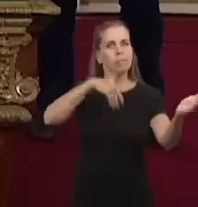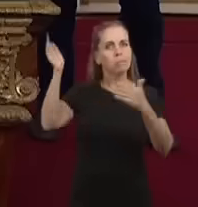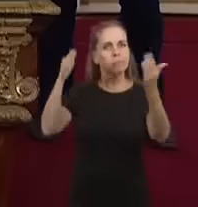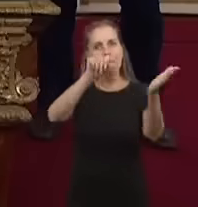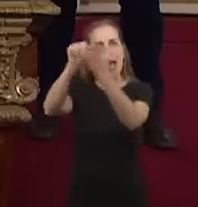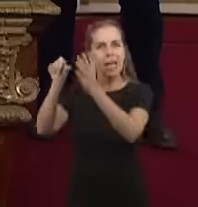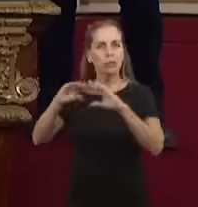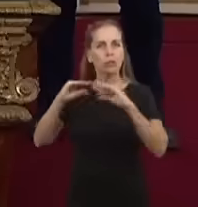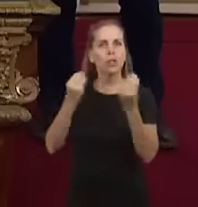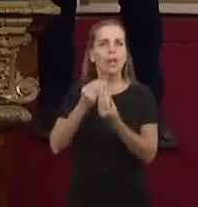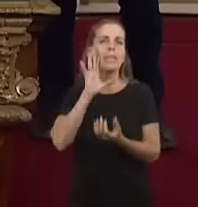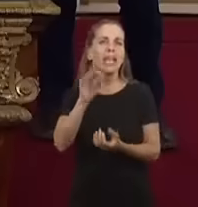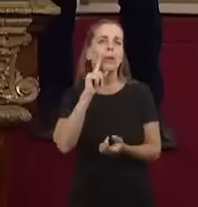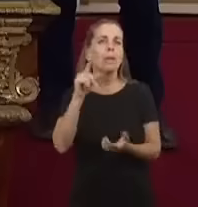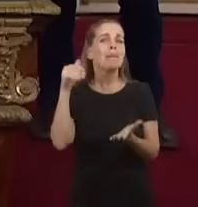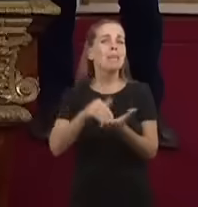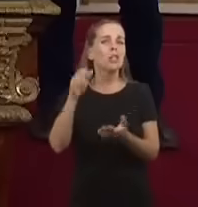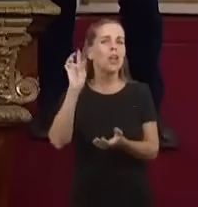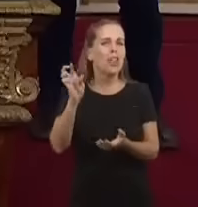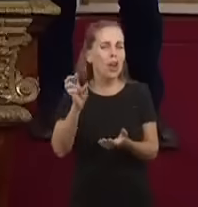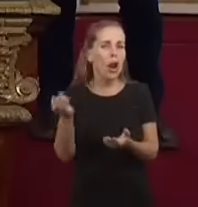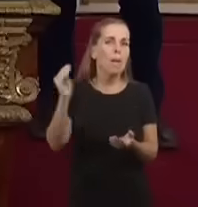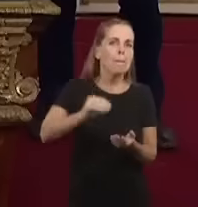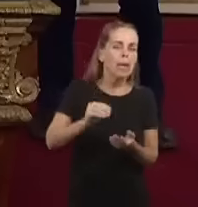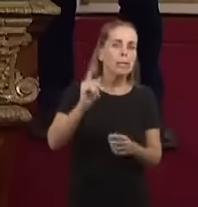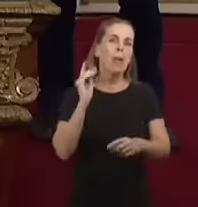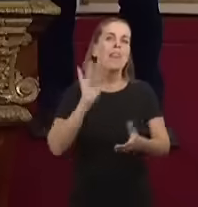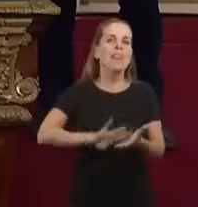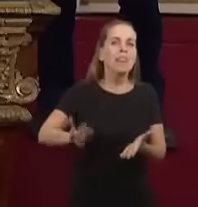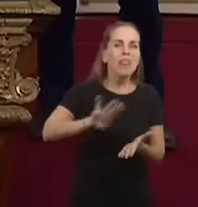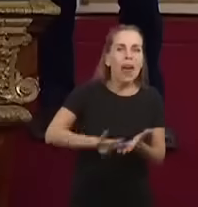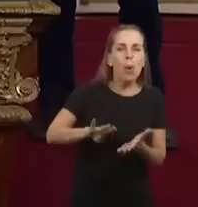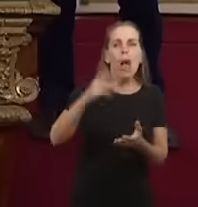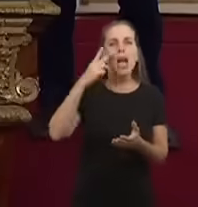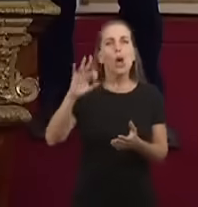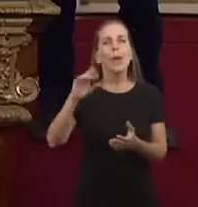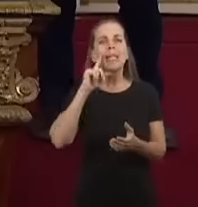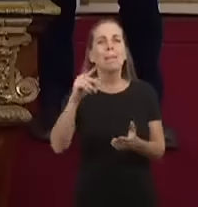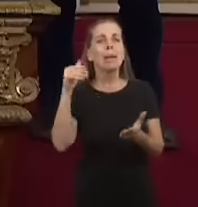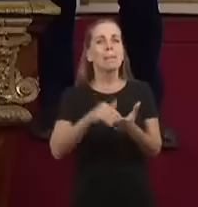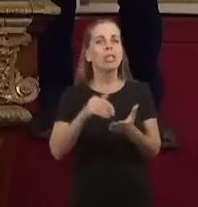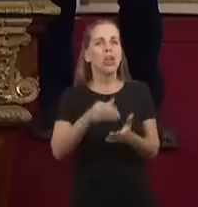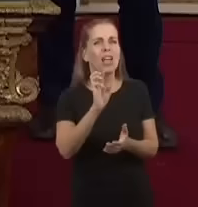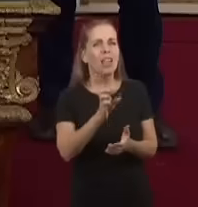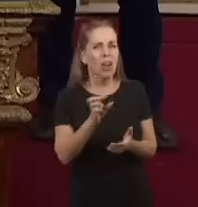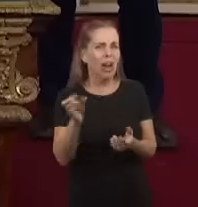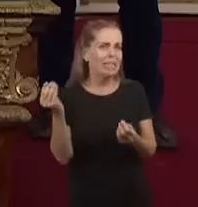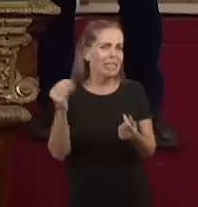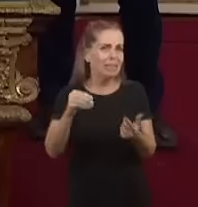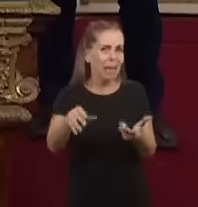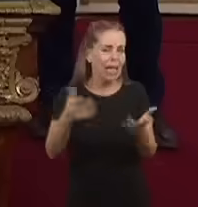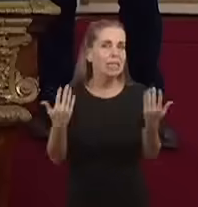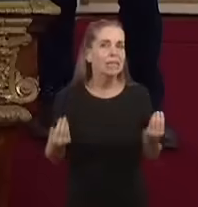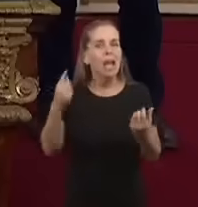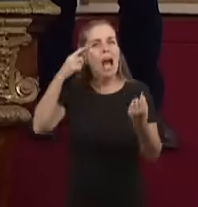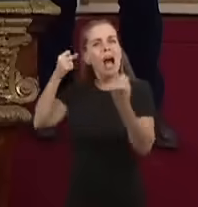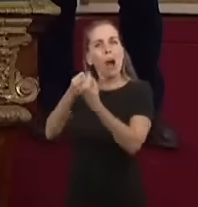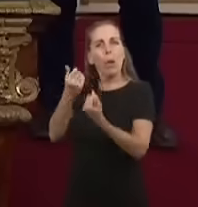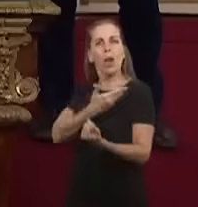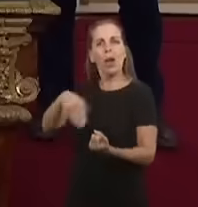50,000 millones de dólares y una deuda en pesos por el equivalente a 90,000 millones de dólares el acuerdo con el fondo monetario